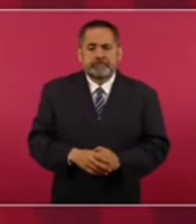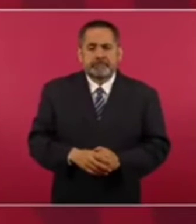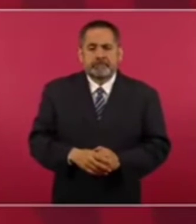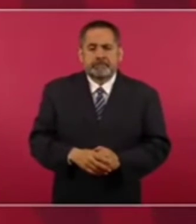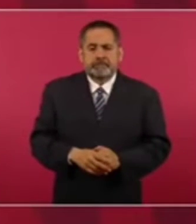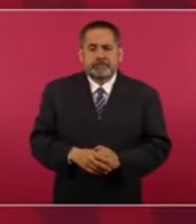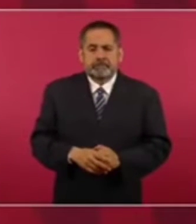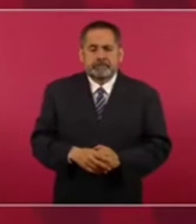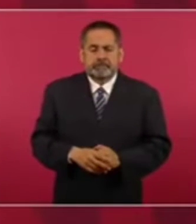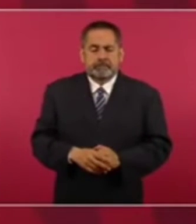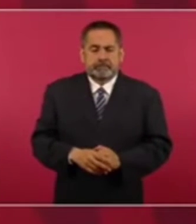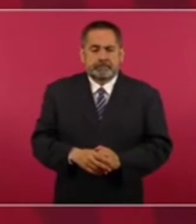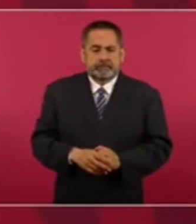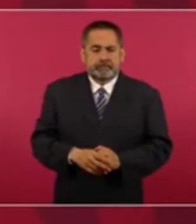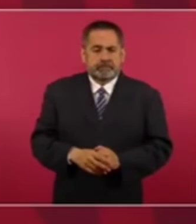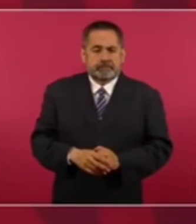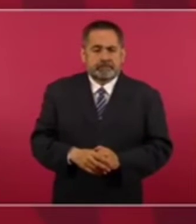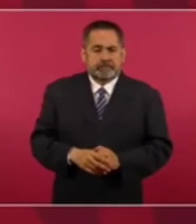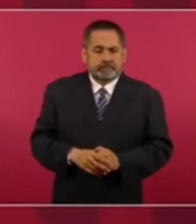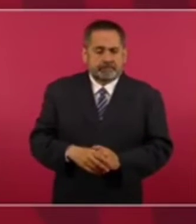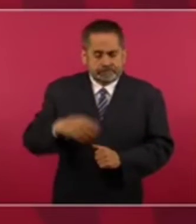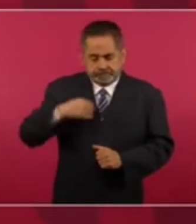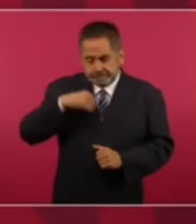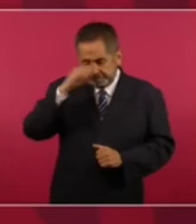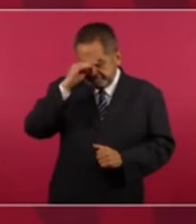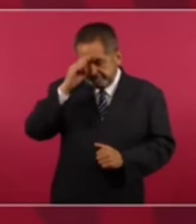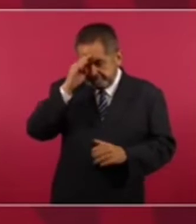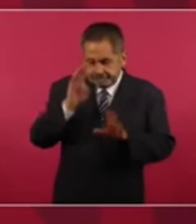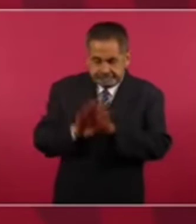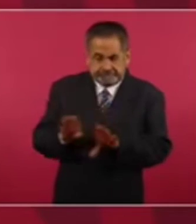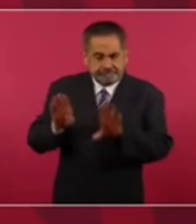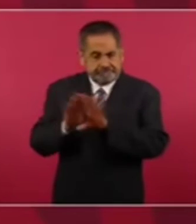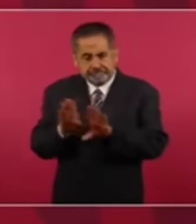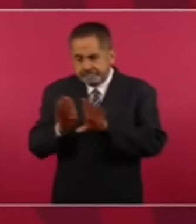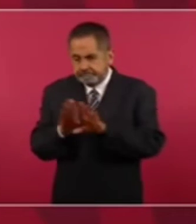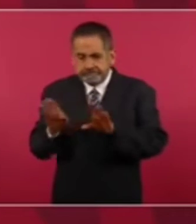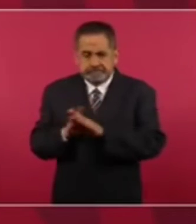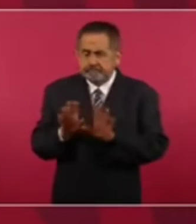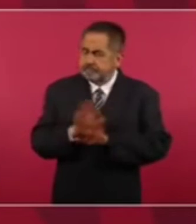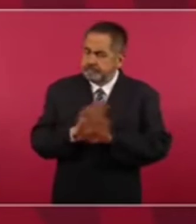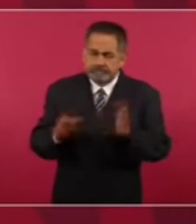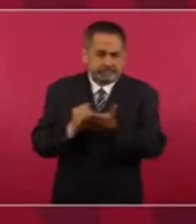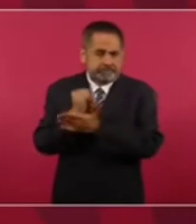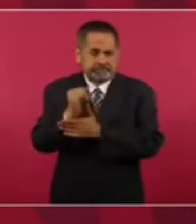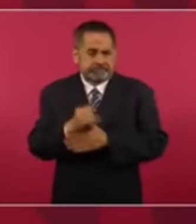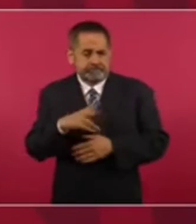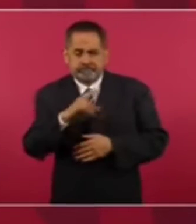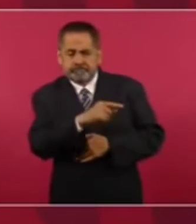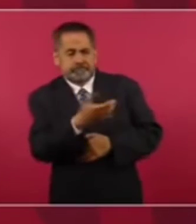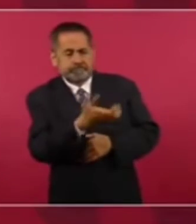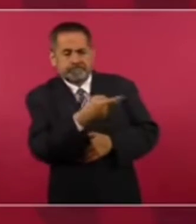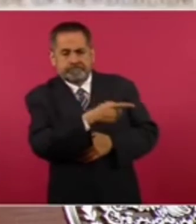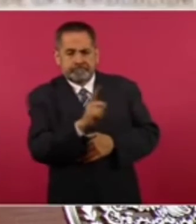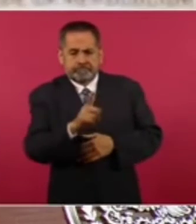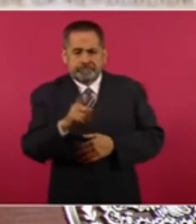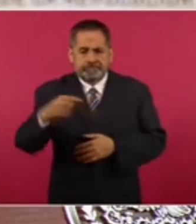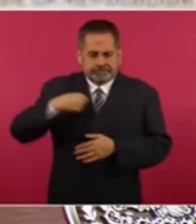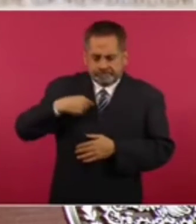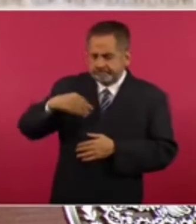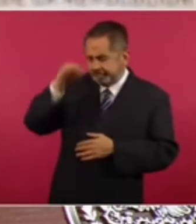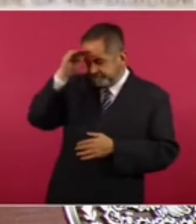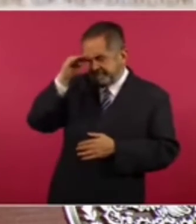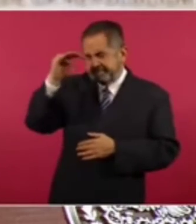Vamos a buscar la forma de hacerlo, porque lo he estado